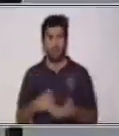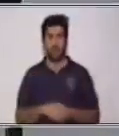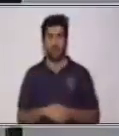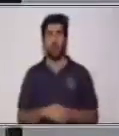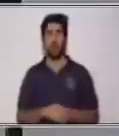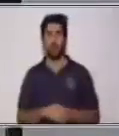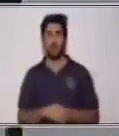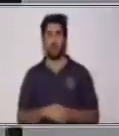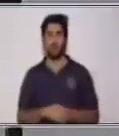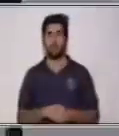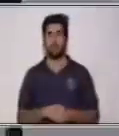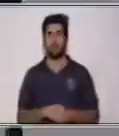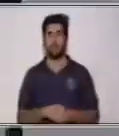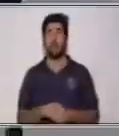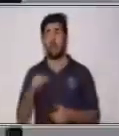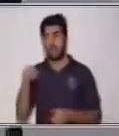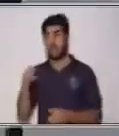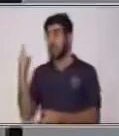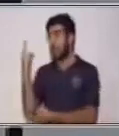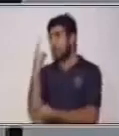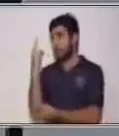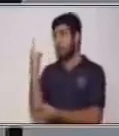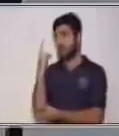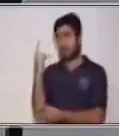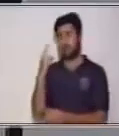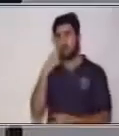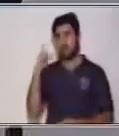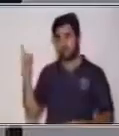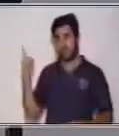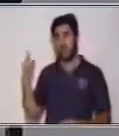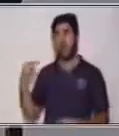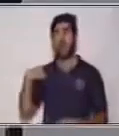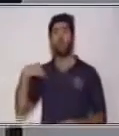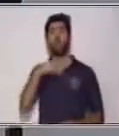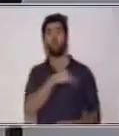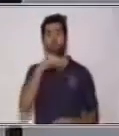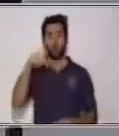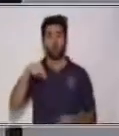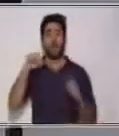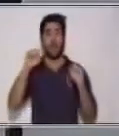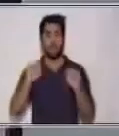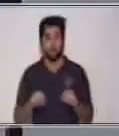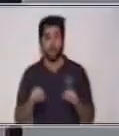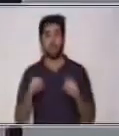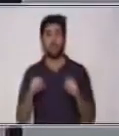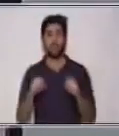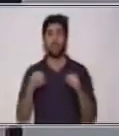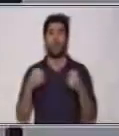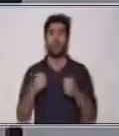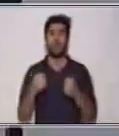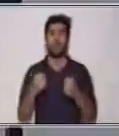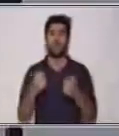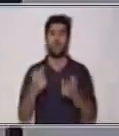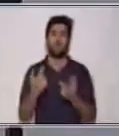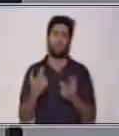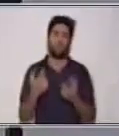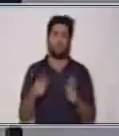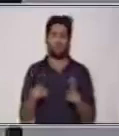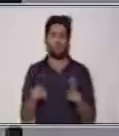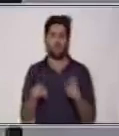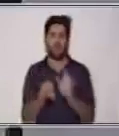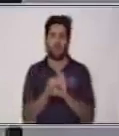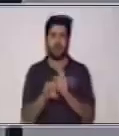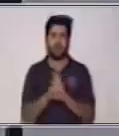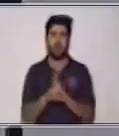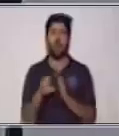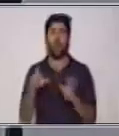la bibliografía importante. Porque con esto nosotros también tenemos en cuenta de dónde